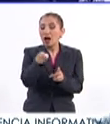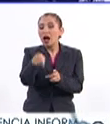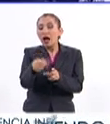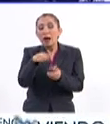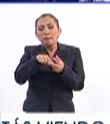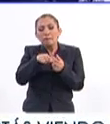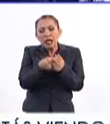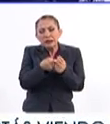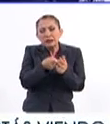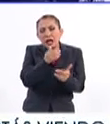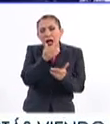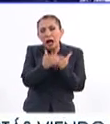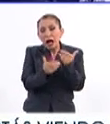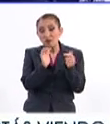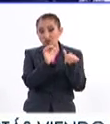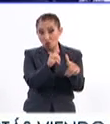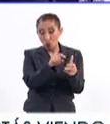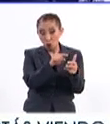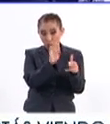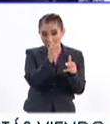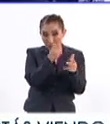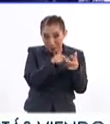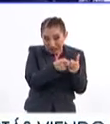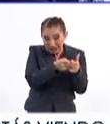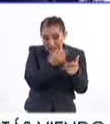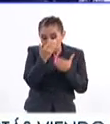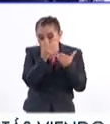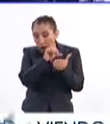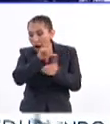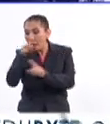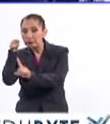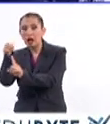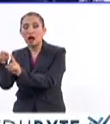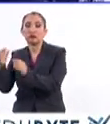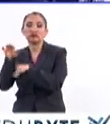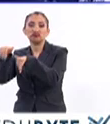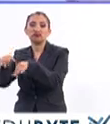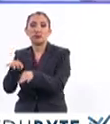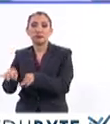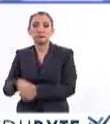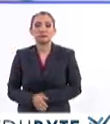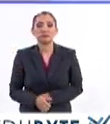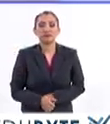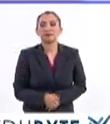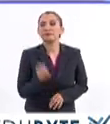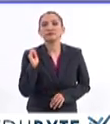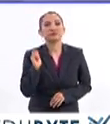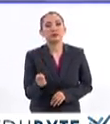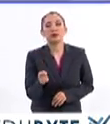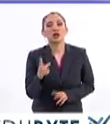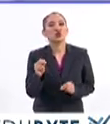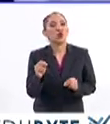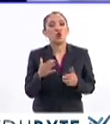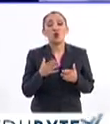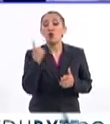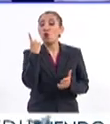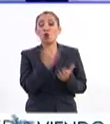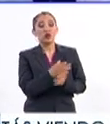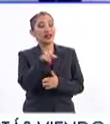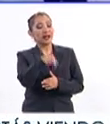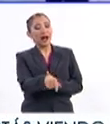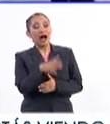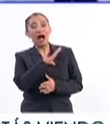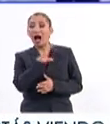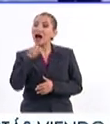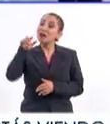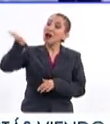las etapas iniciales de ingreso a la universidad que vayan orientados al mercado laboral. Es decir, no confiar únicamente en la